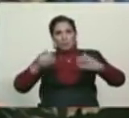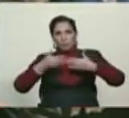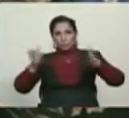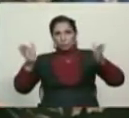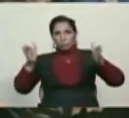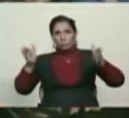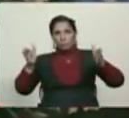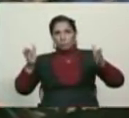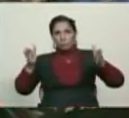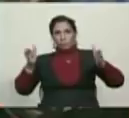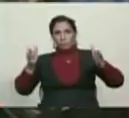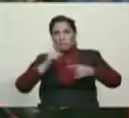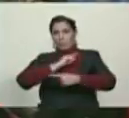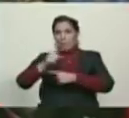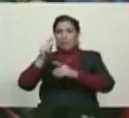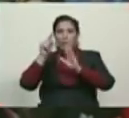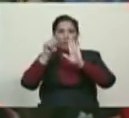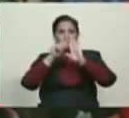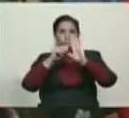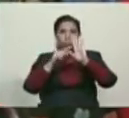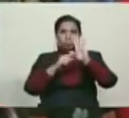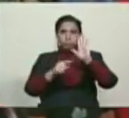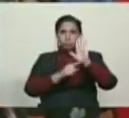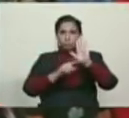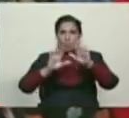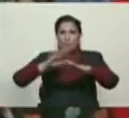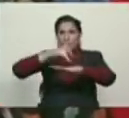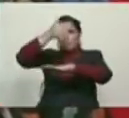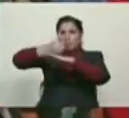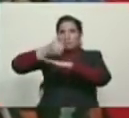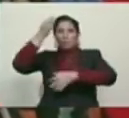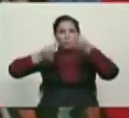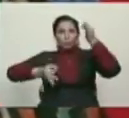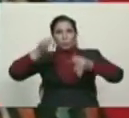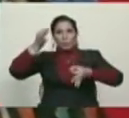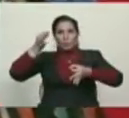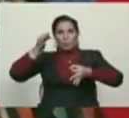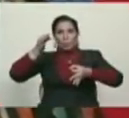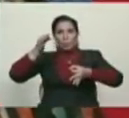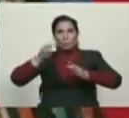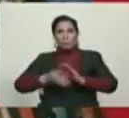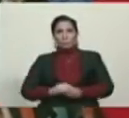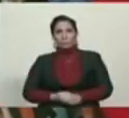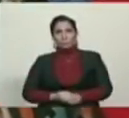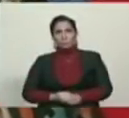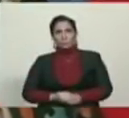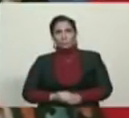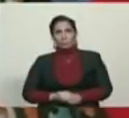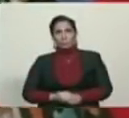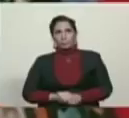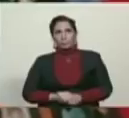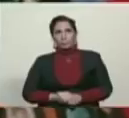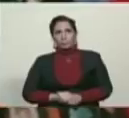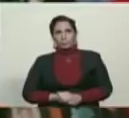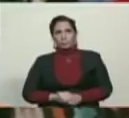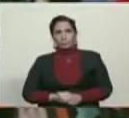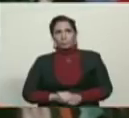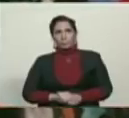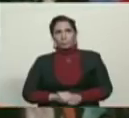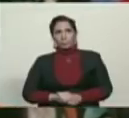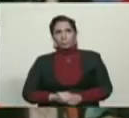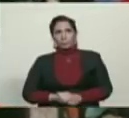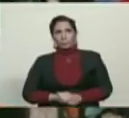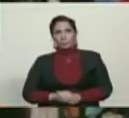se le daba instrucciones al Tribunal Supremo de Justicia y a la Fiscalía para que tomara las